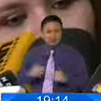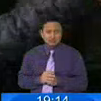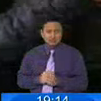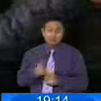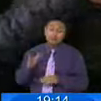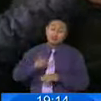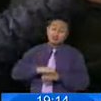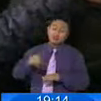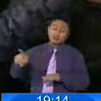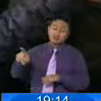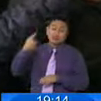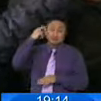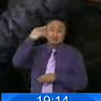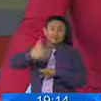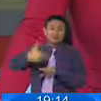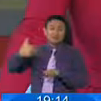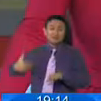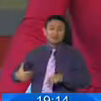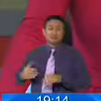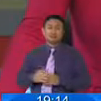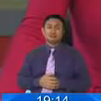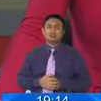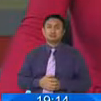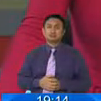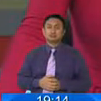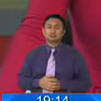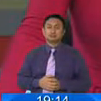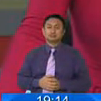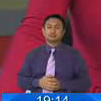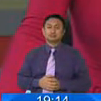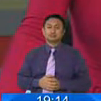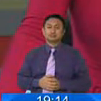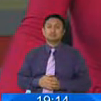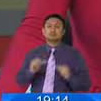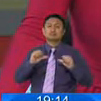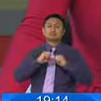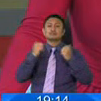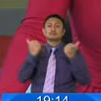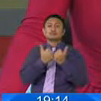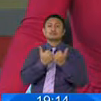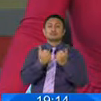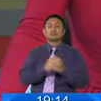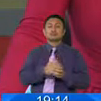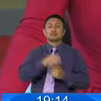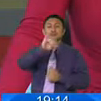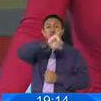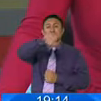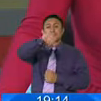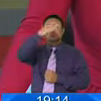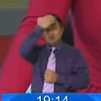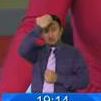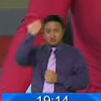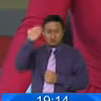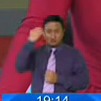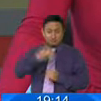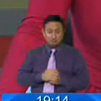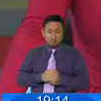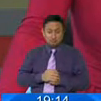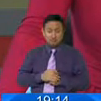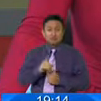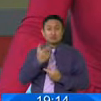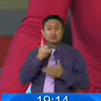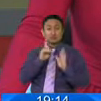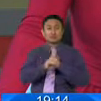prejuicio. Informó Javier Gallo. Por su parte, el legislador José Serrano anuncia que presentará denuncias en contra de jueces